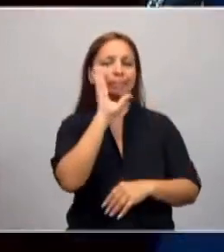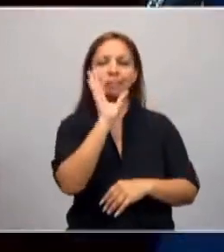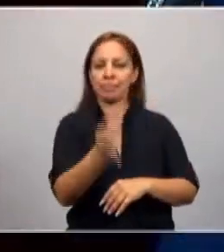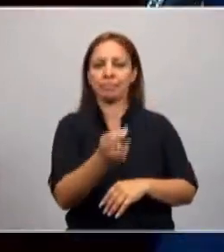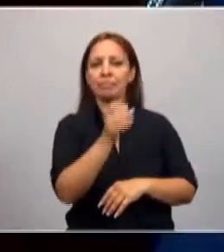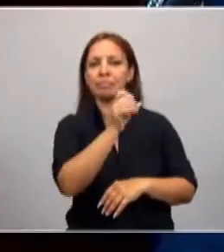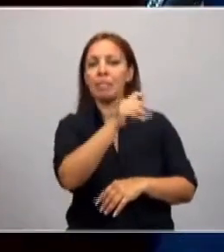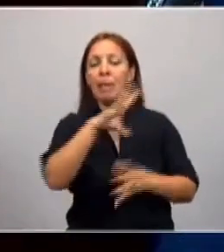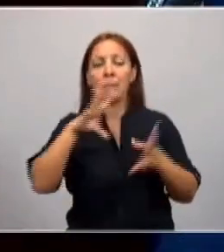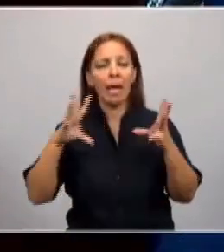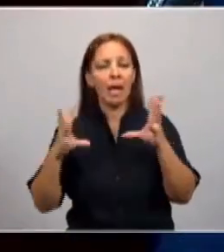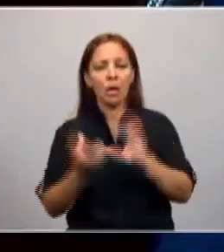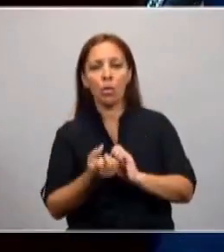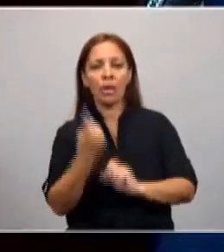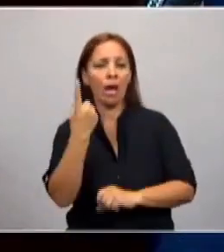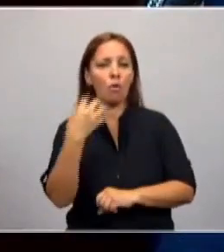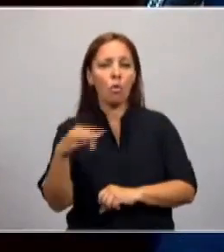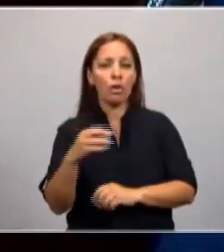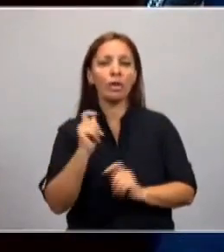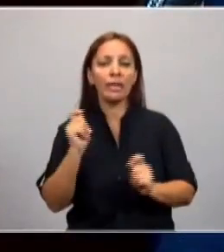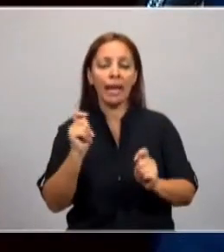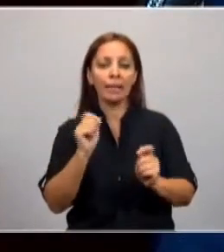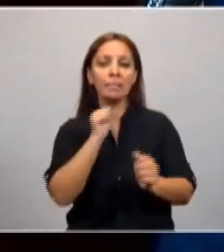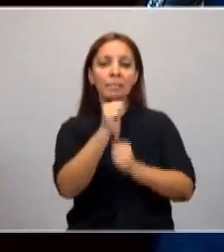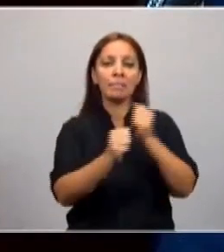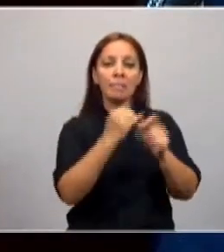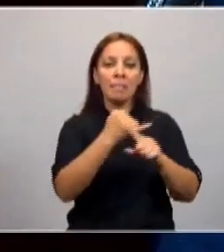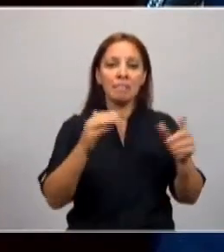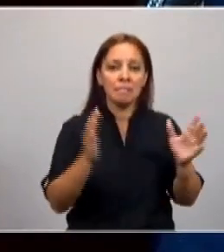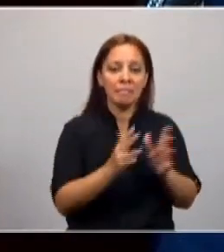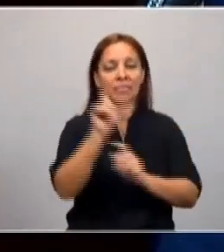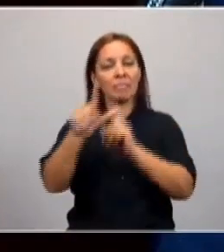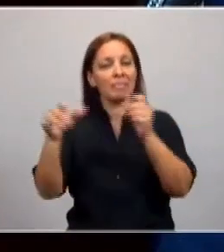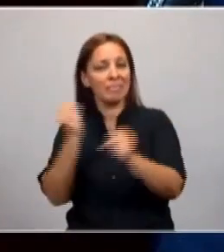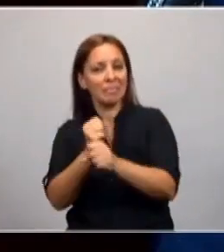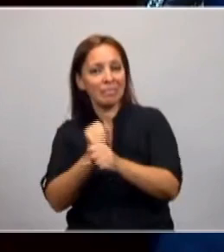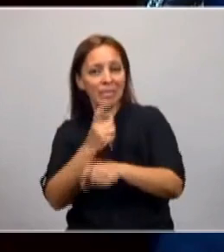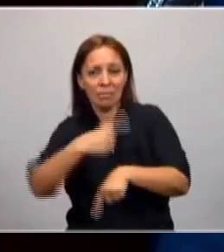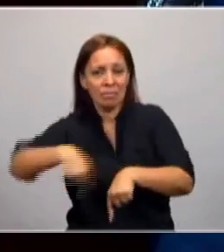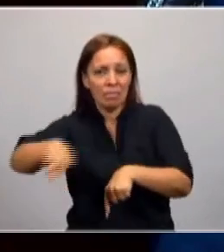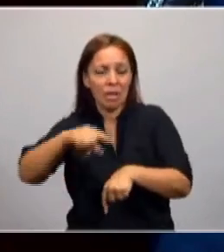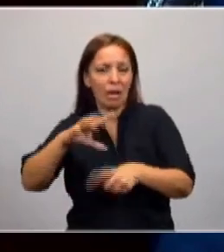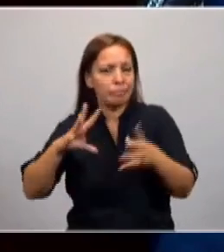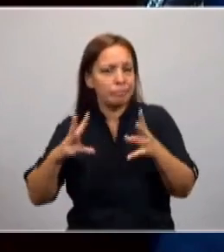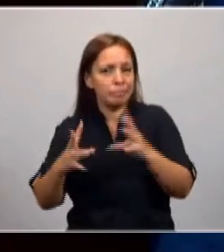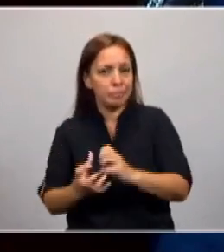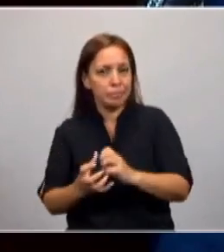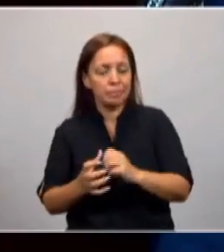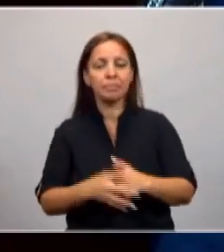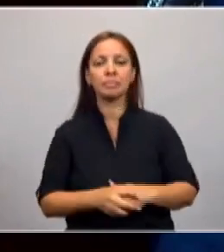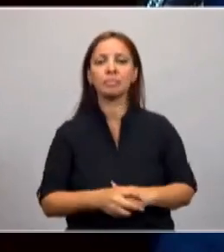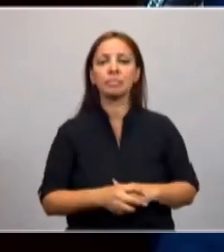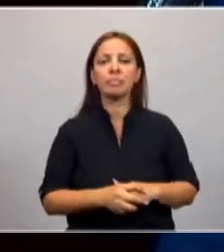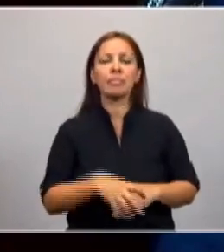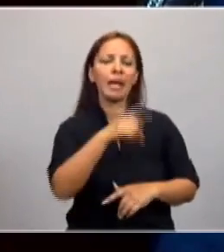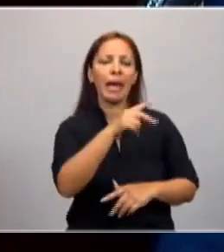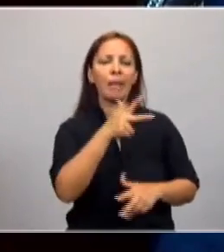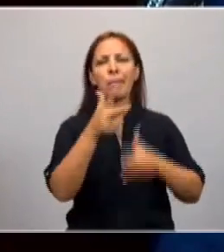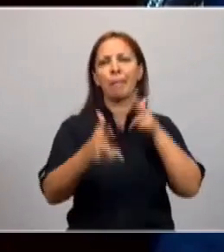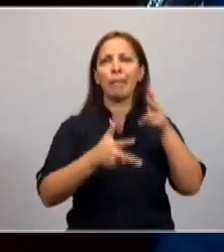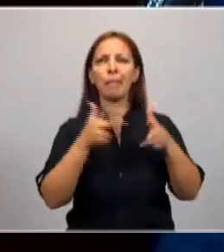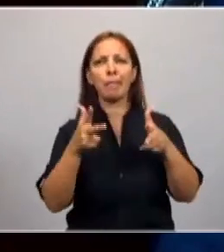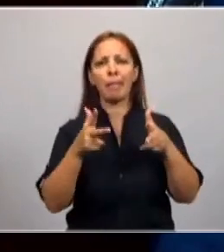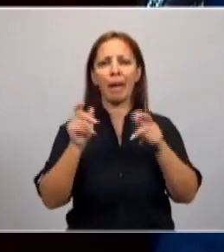los únicos perjudicados son las pymes, los trabajadores, los que menos tienen. Por más que se utilicen recursos retóricos y